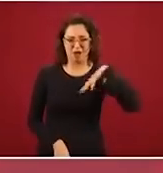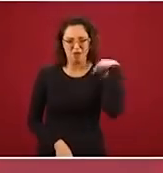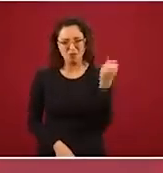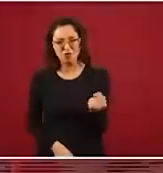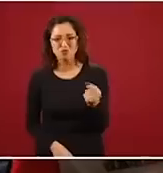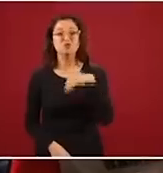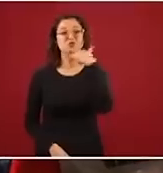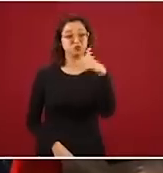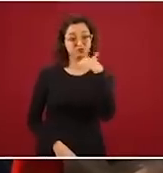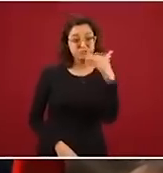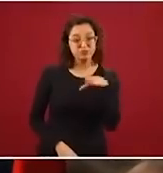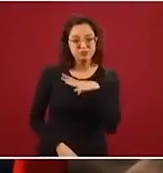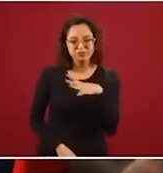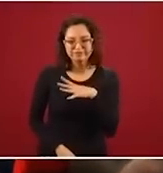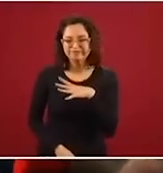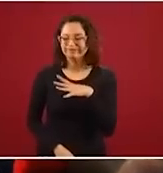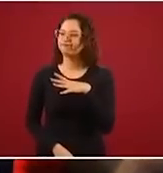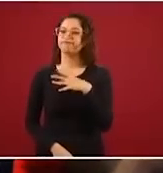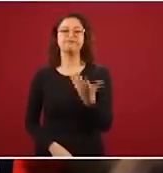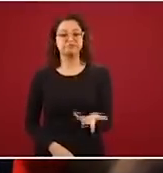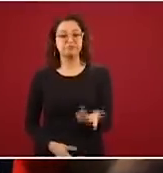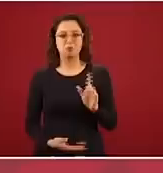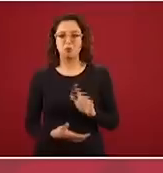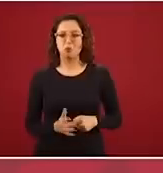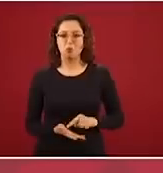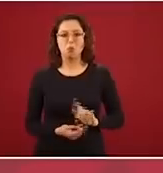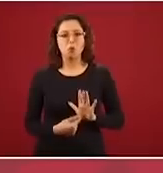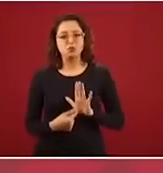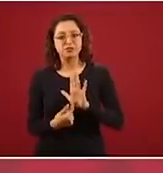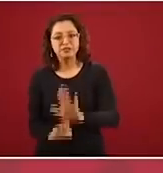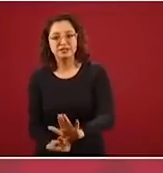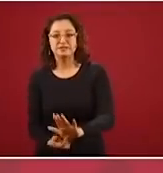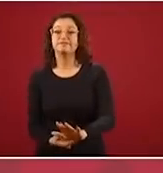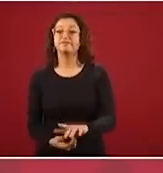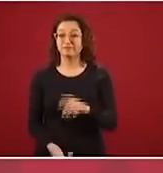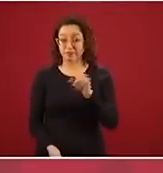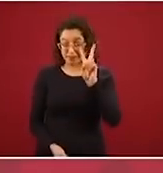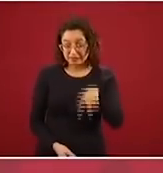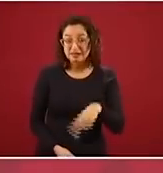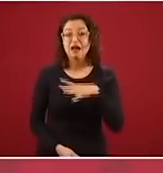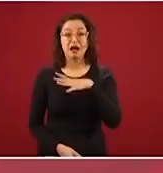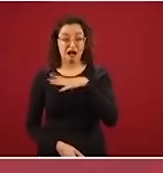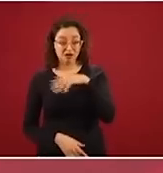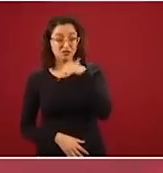eso es corrupción. Y el que haya hecho eso y se prueba, se va a la cárcel.